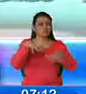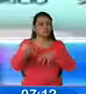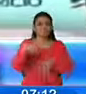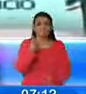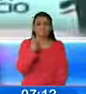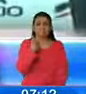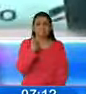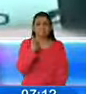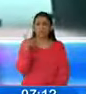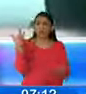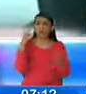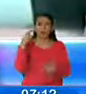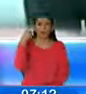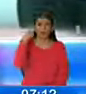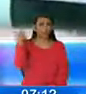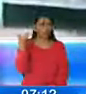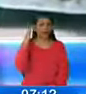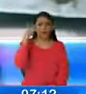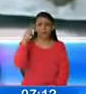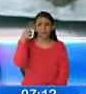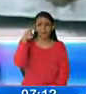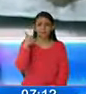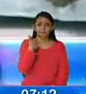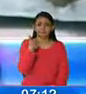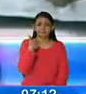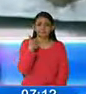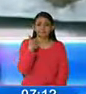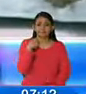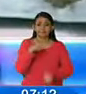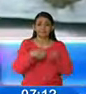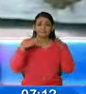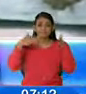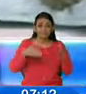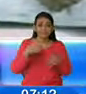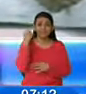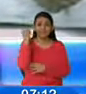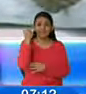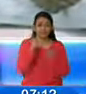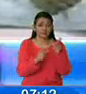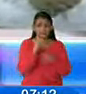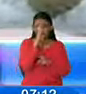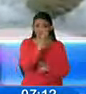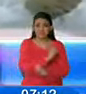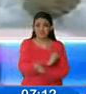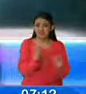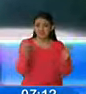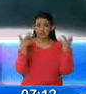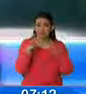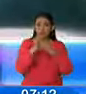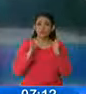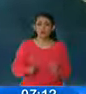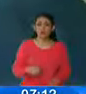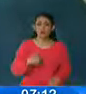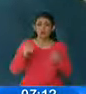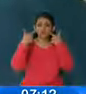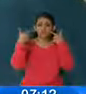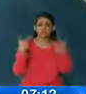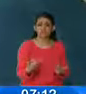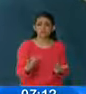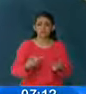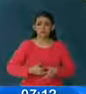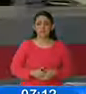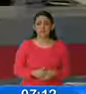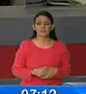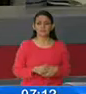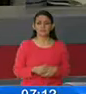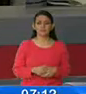de cualquier gobierno que atente contra los derechos de cualquier ecuatoriano. Informó Adriana